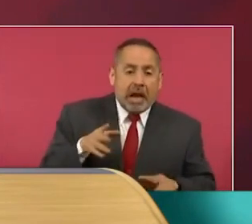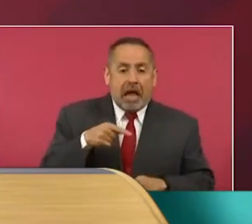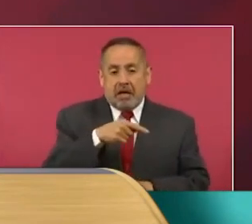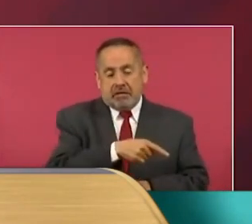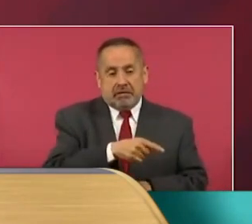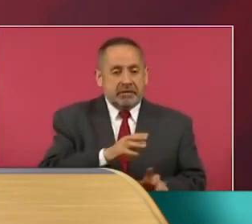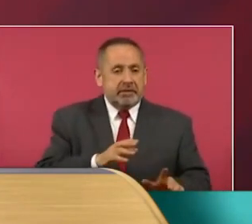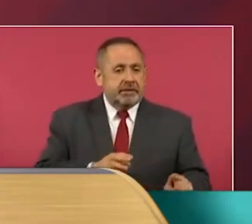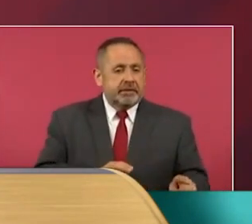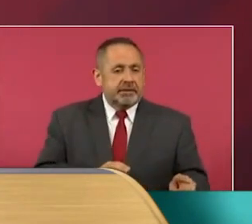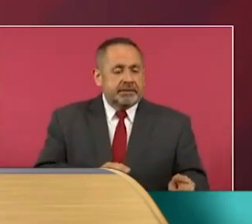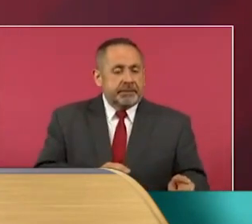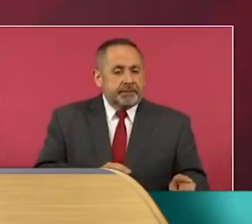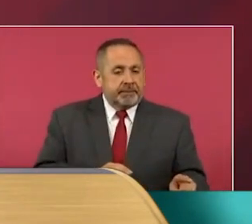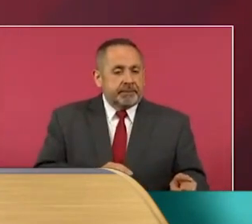Y